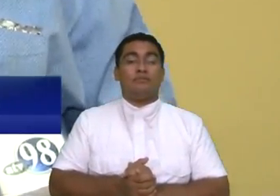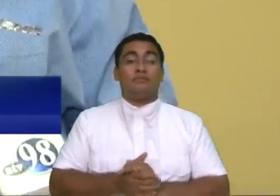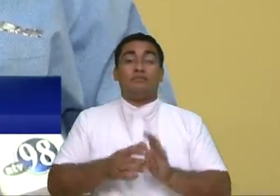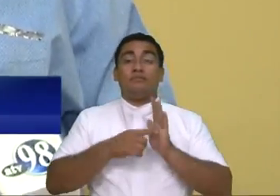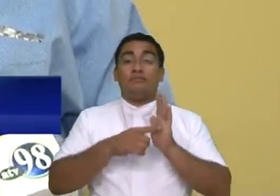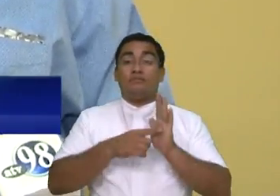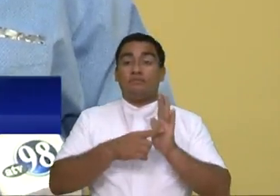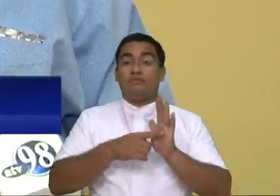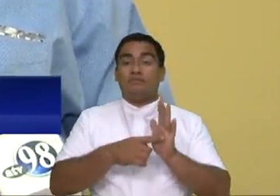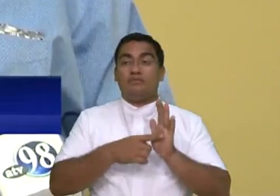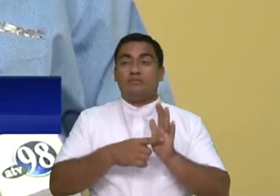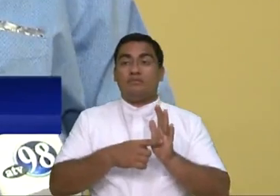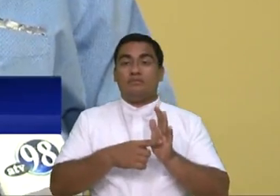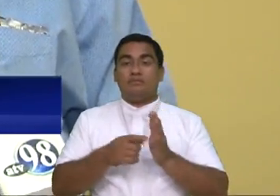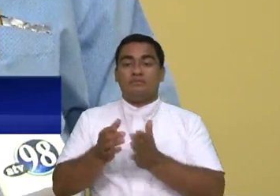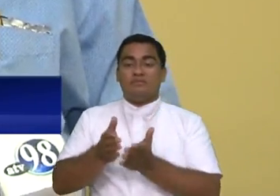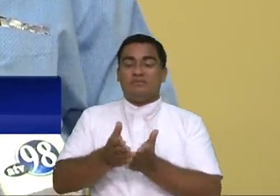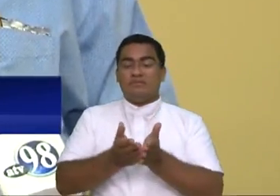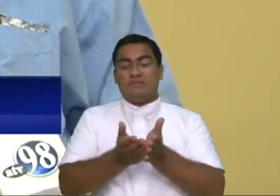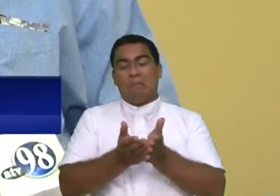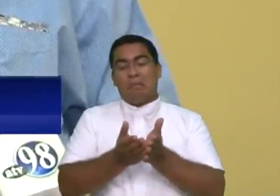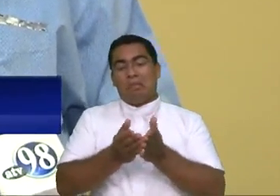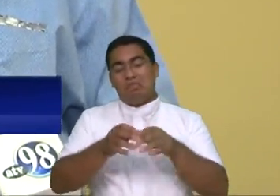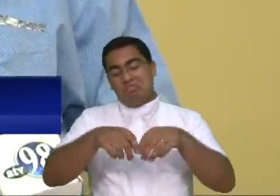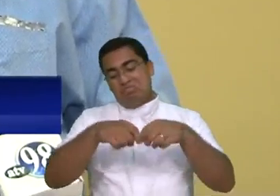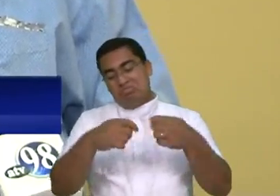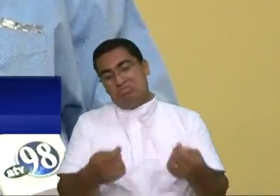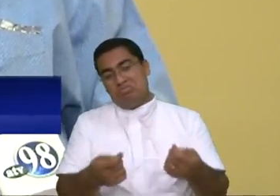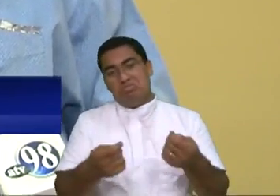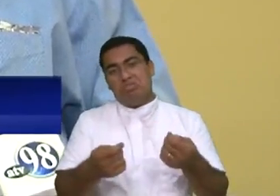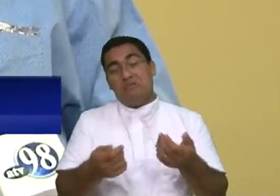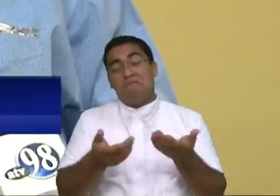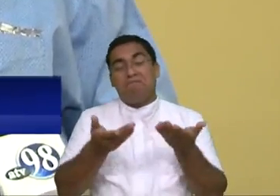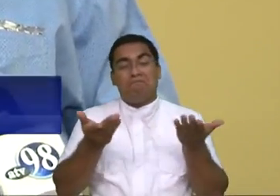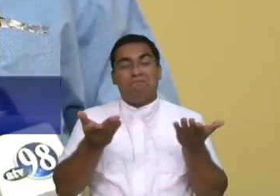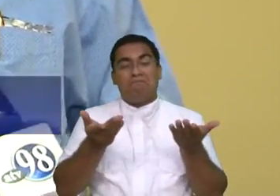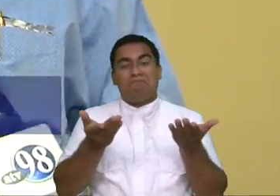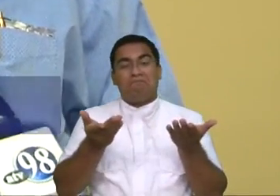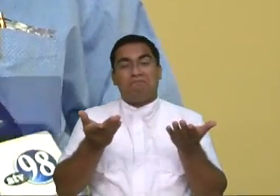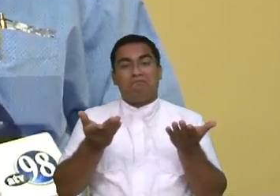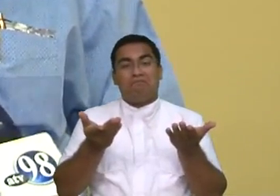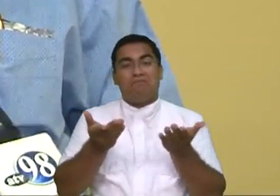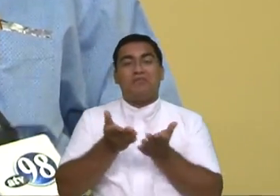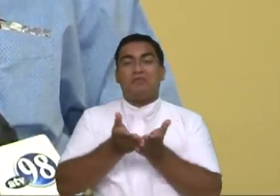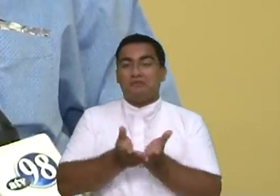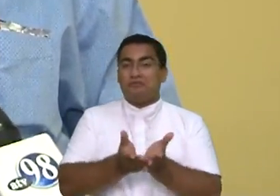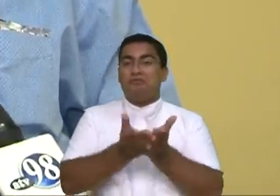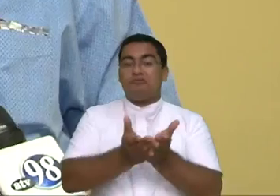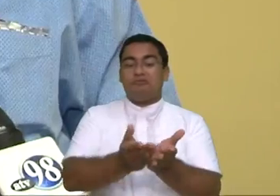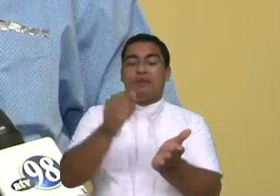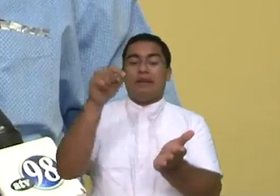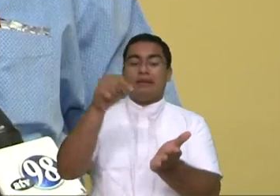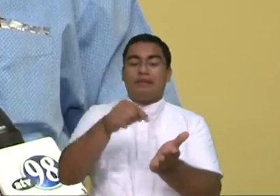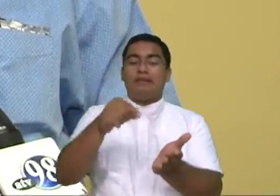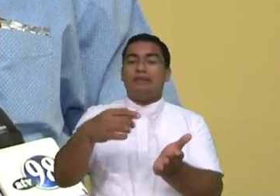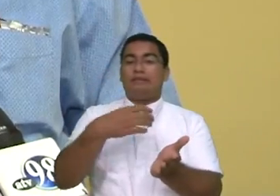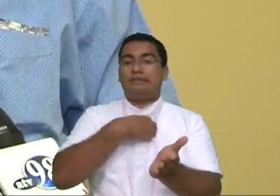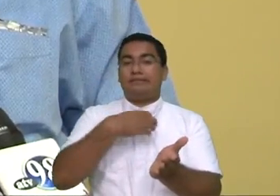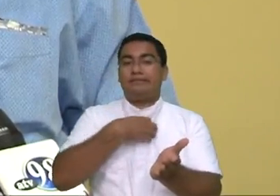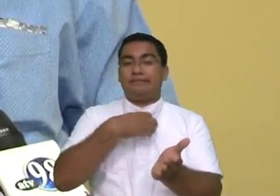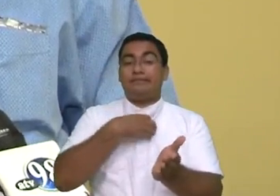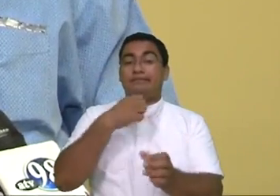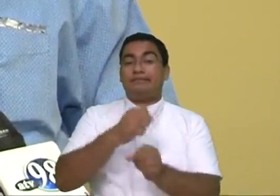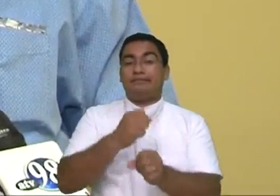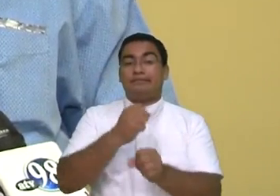se llegara a descomponer un producto, digamos así, o algo de lo que ellos tienen adentro importado para su